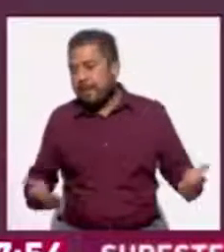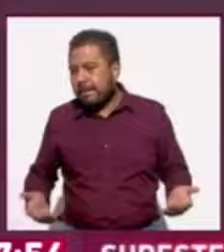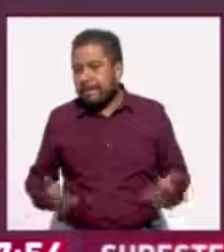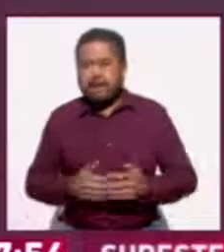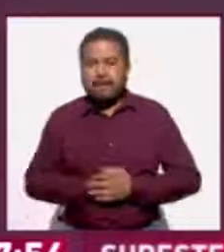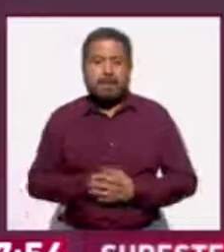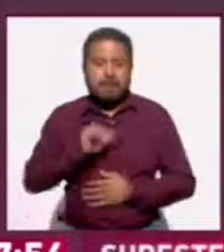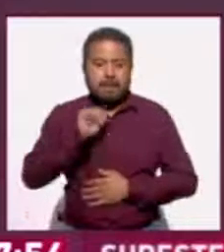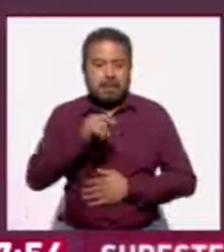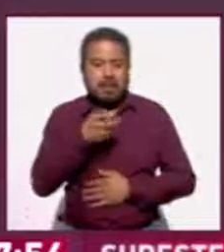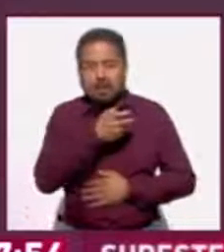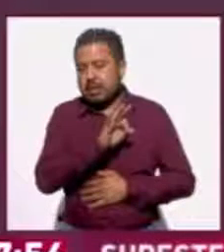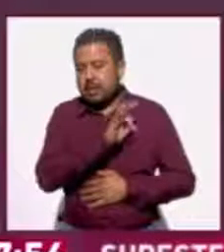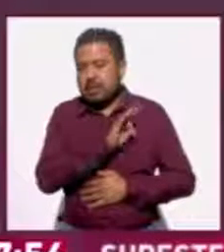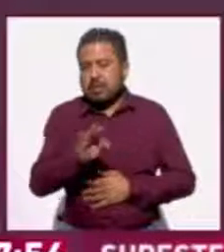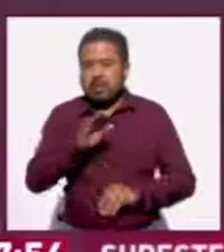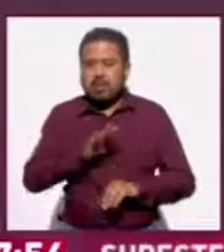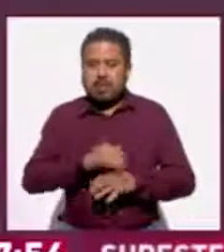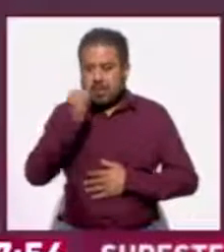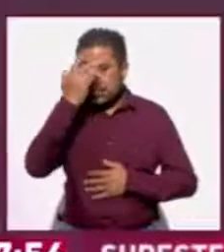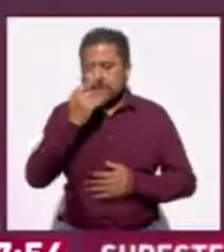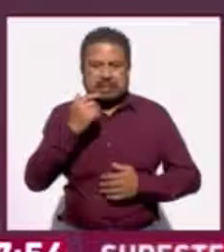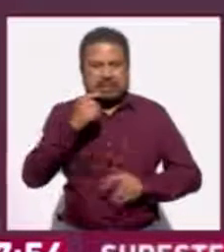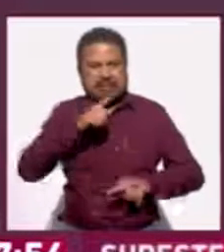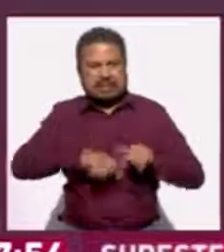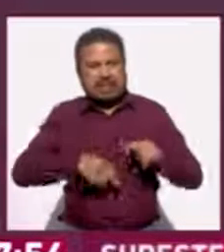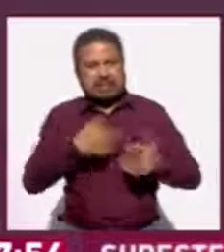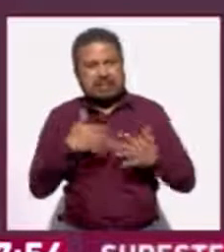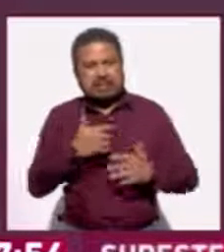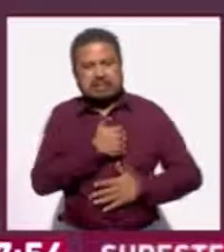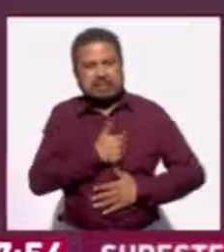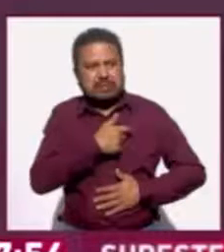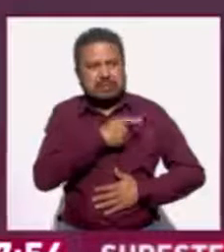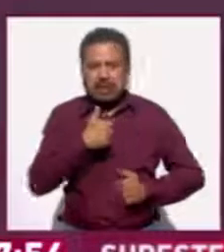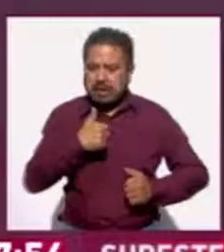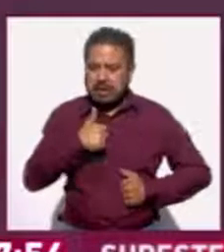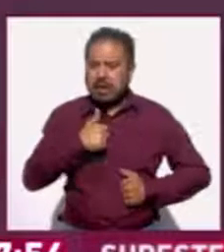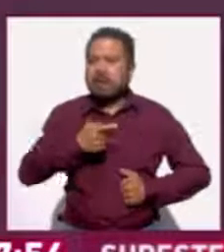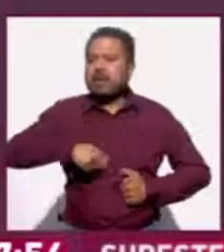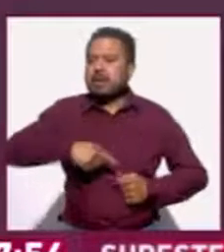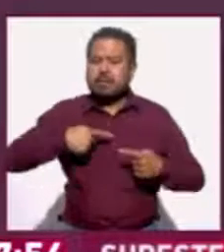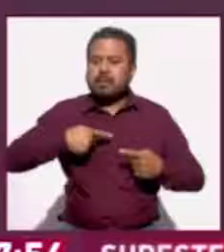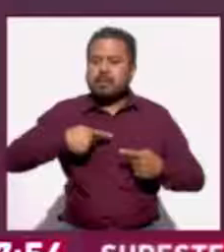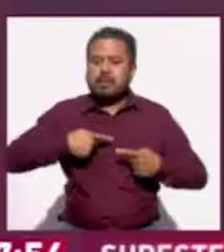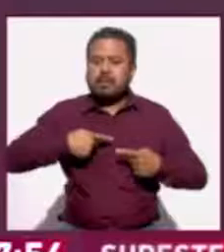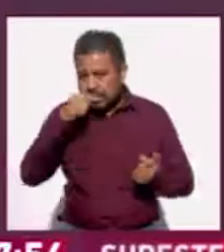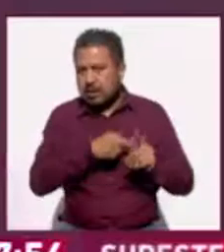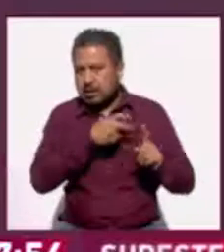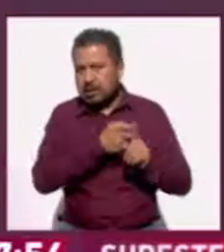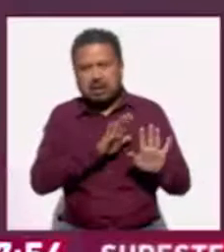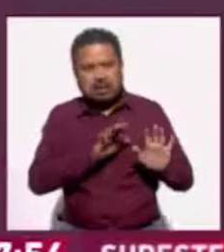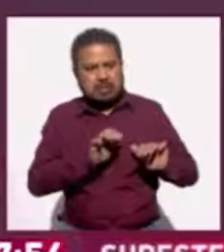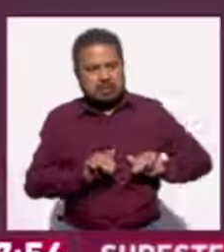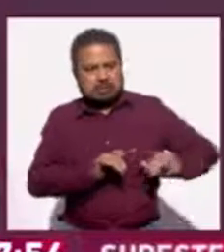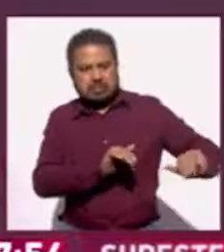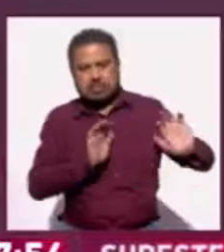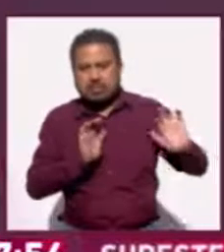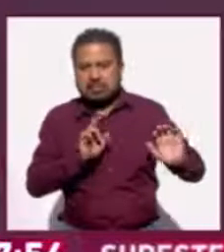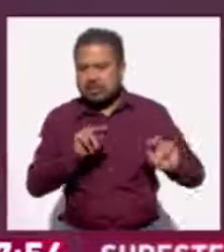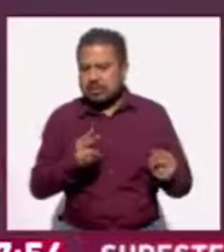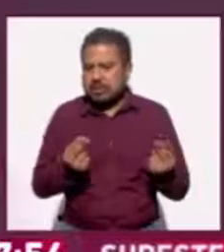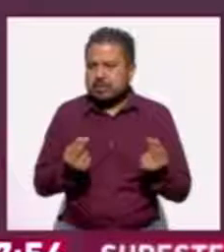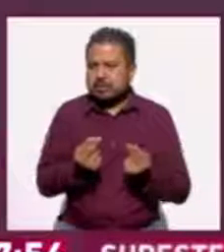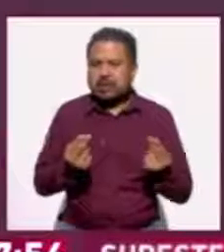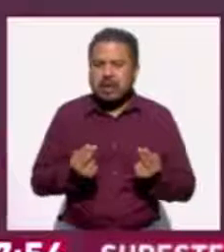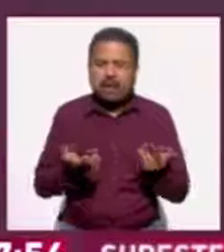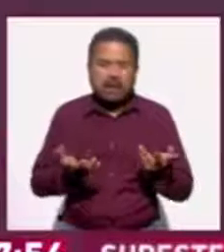Finalmente, si esto puede dañar la imagen del ejército, da la impresión de que la ciudadanía cree que este es un caso aislado, que no